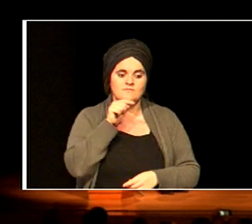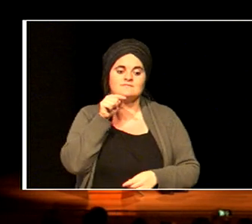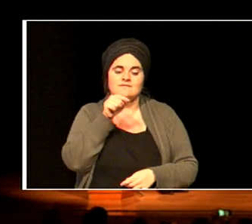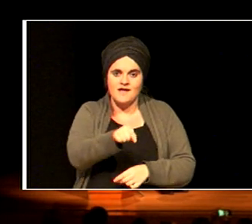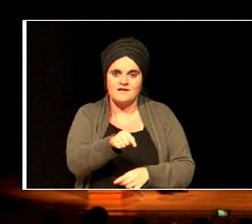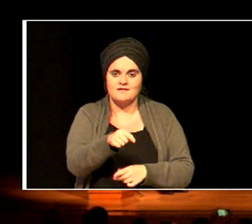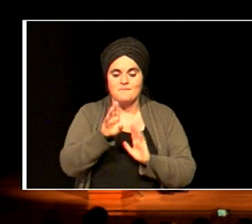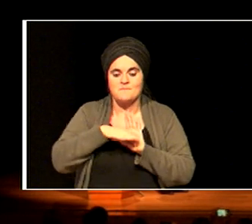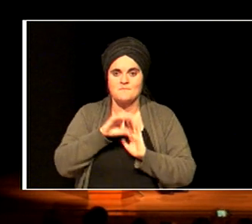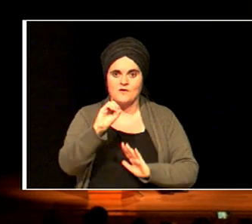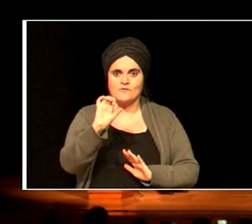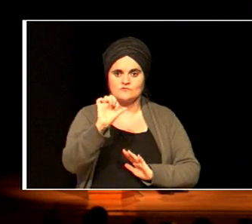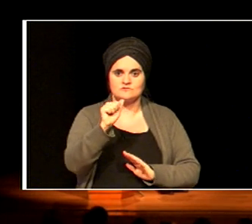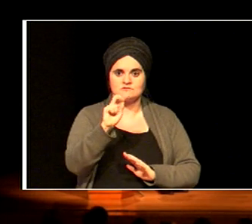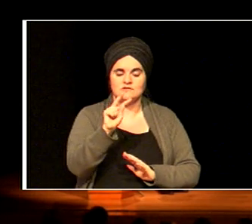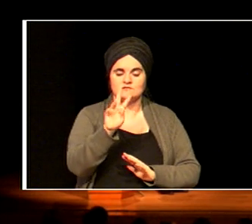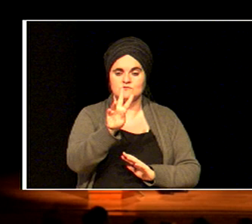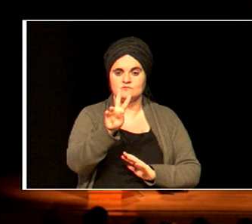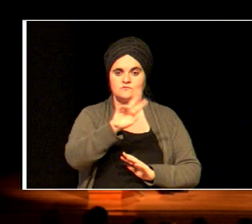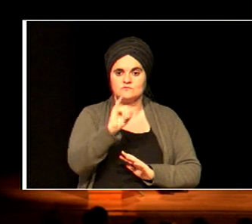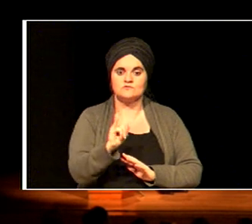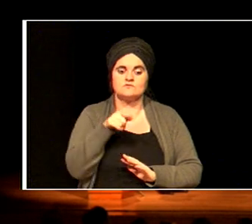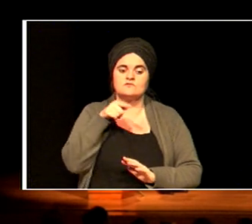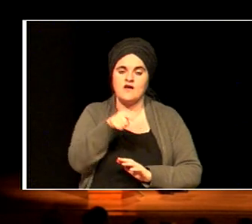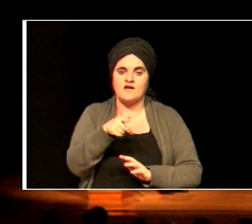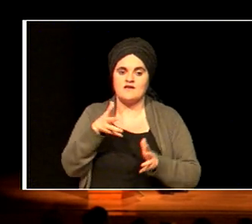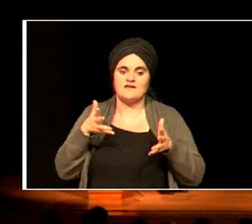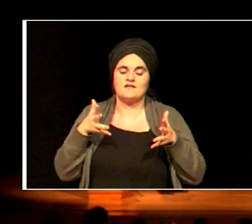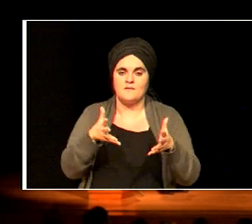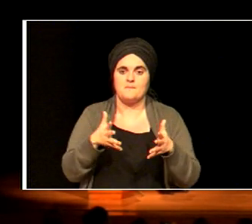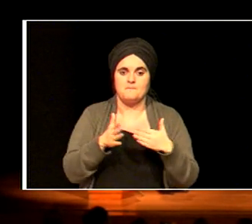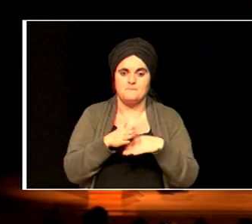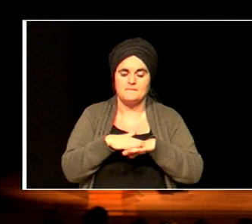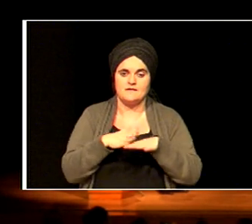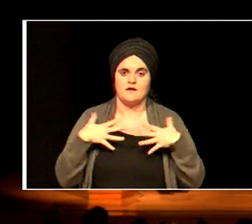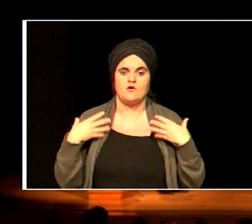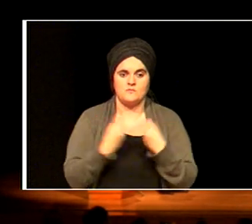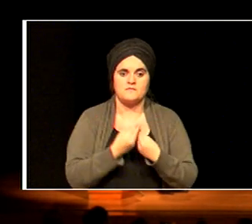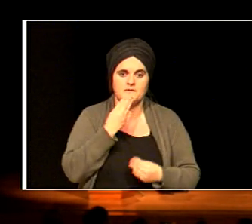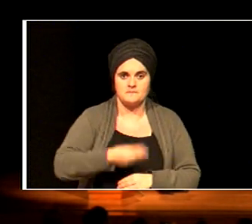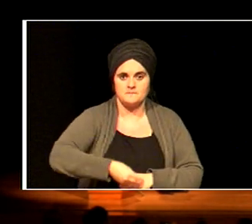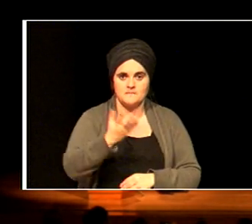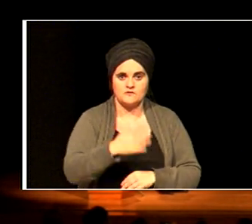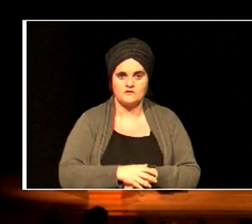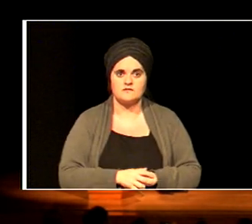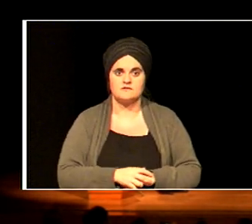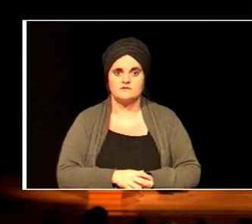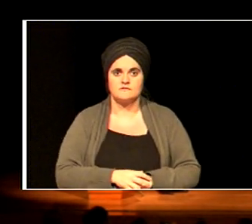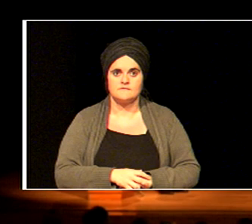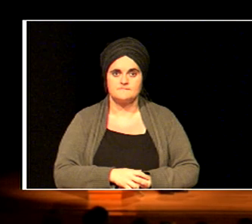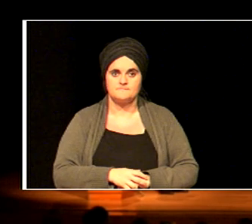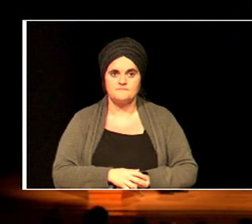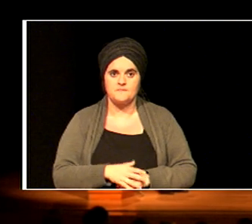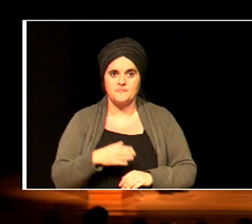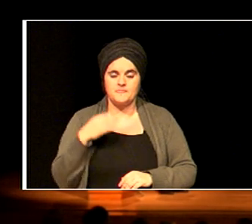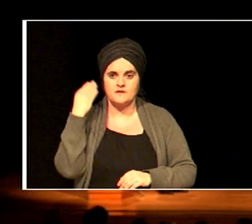podido añadir algo más a programas de convivencia que ya se dan dentro de la escuela, ¿no? Yo creo que la mirada